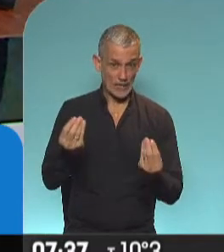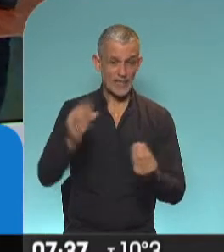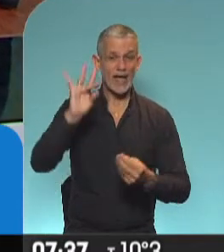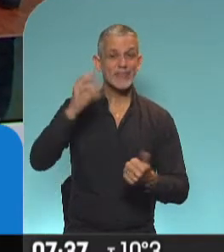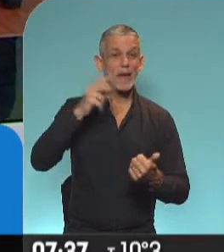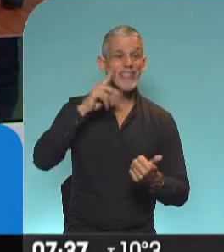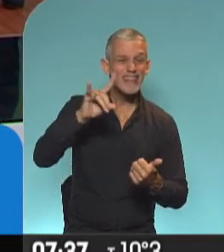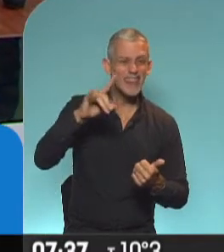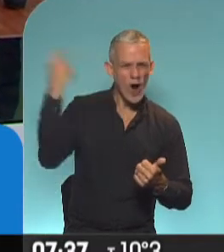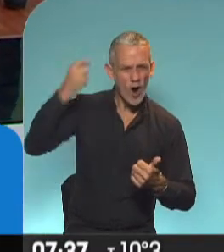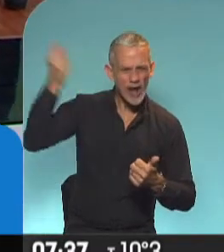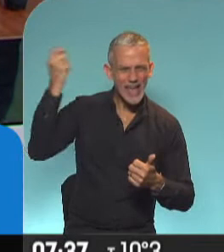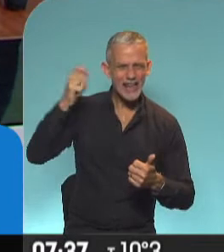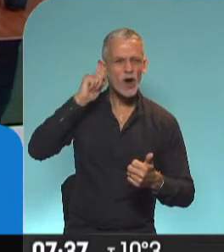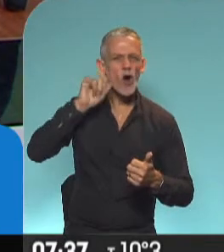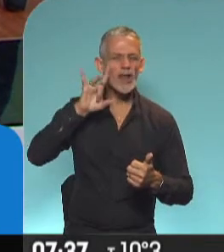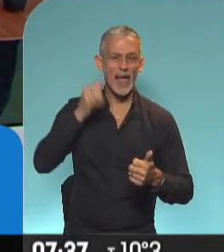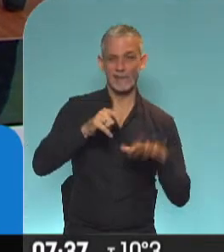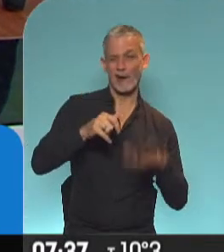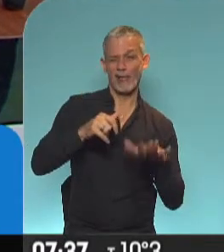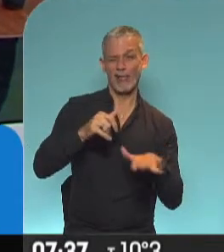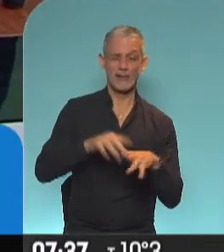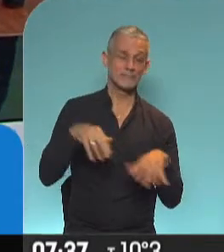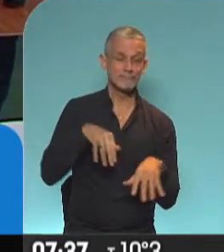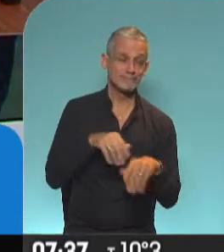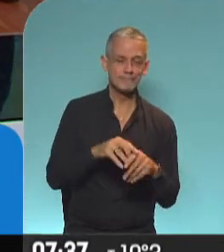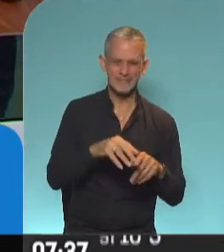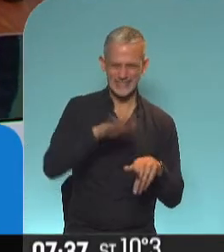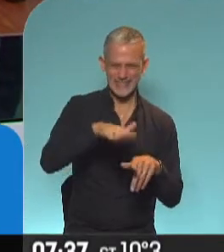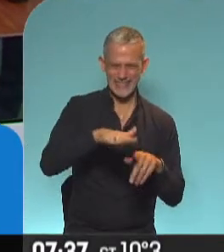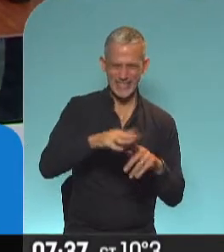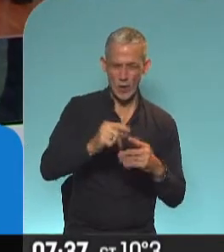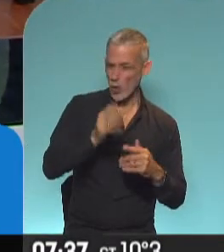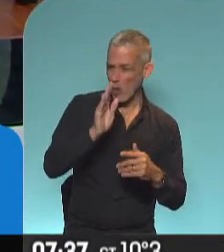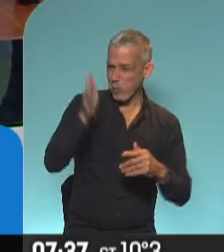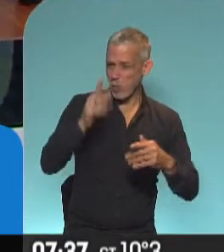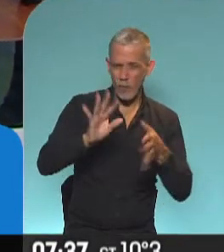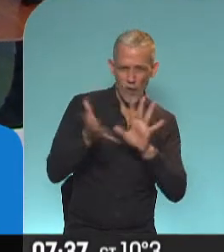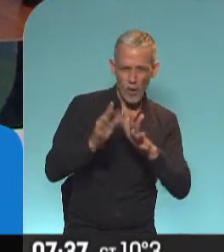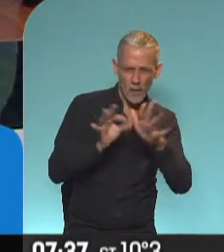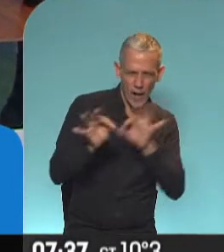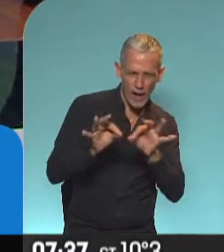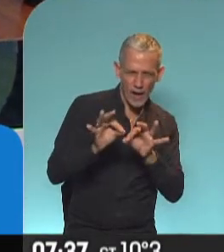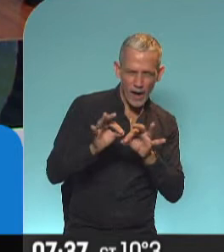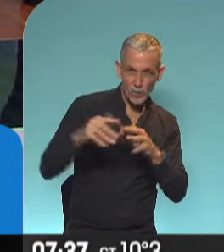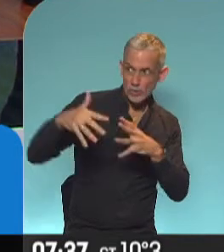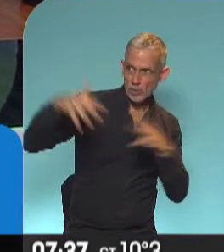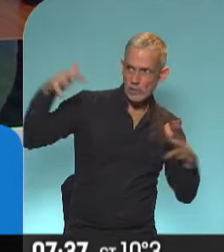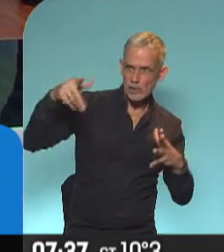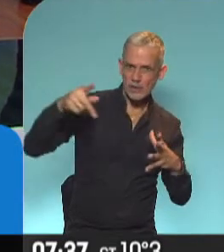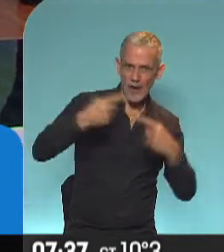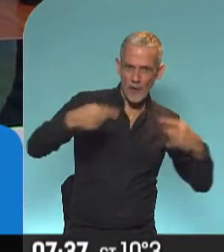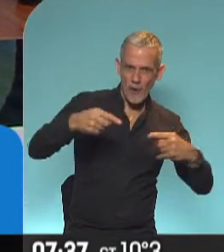David y Goliat, ¿no es cierto? El pequeño, el esmirriado, que puede vencer con distintas estrategias y con elementos que